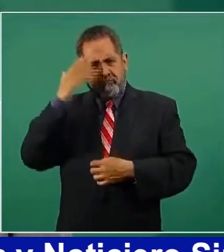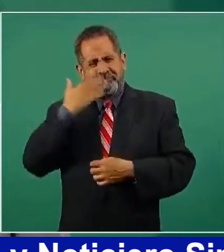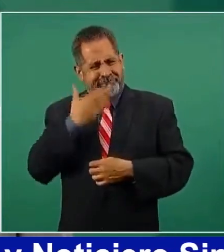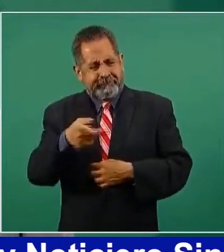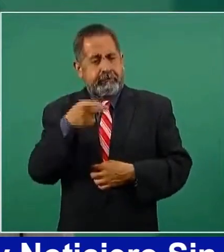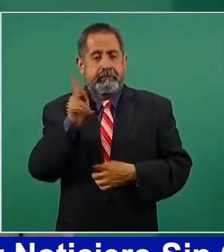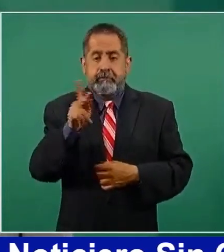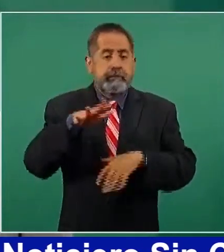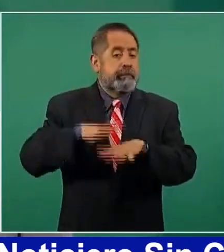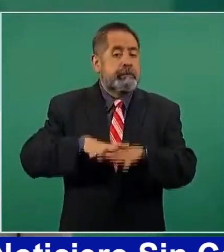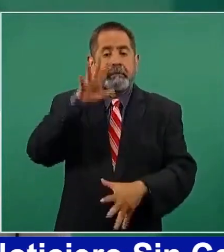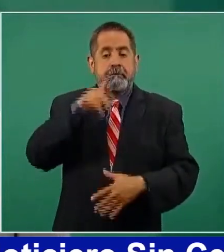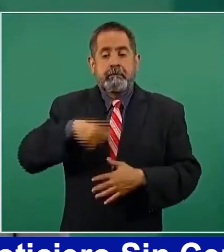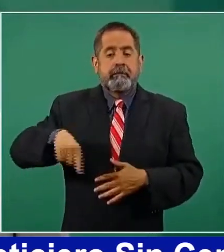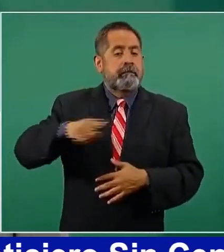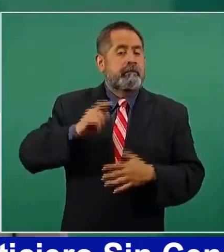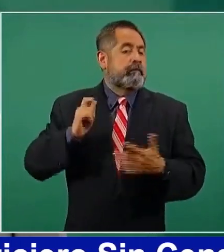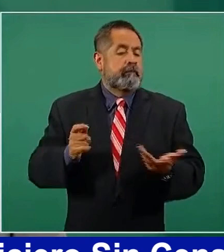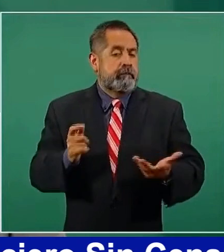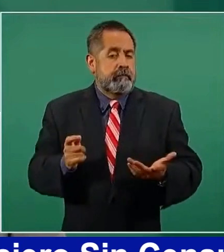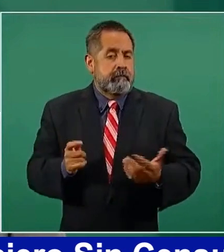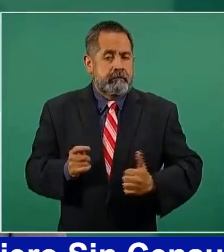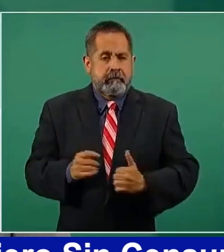la mayoría